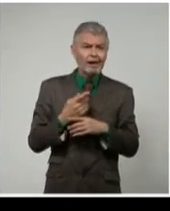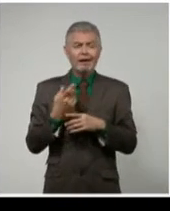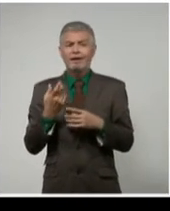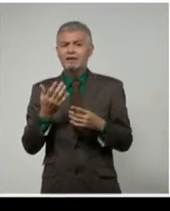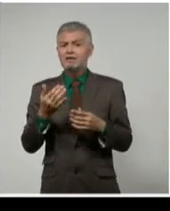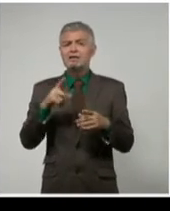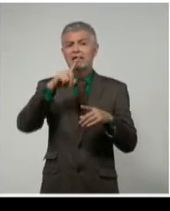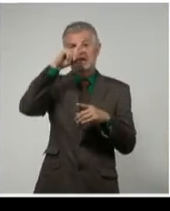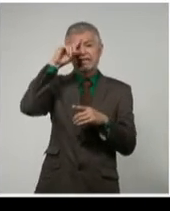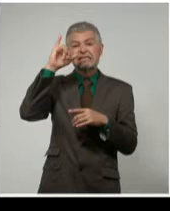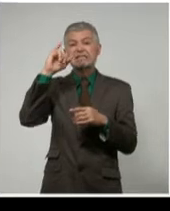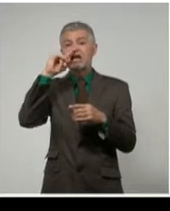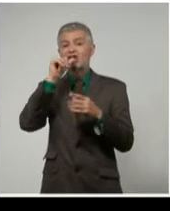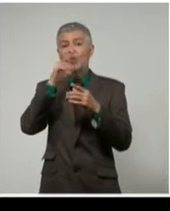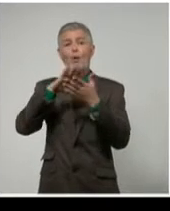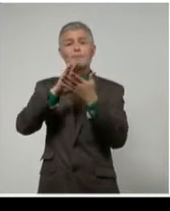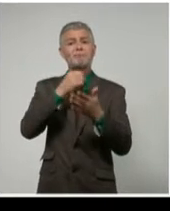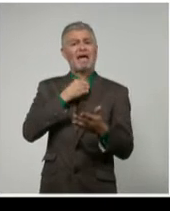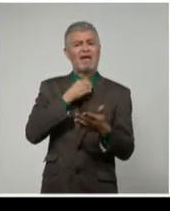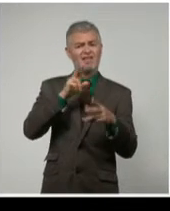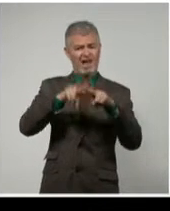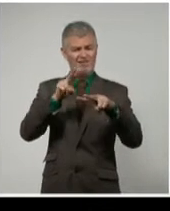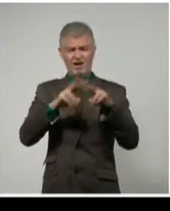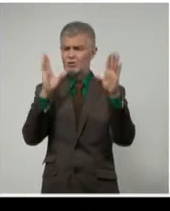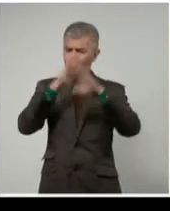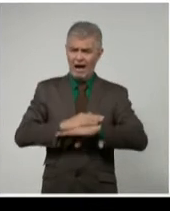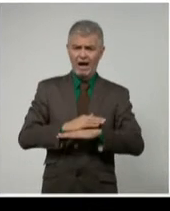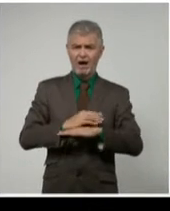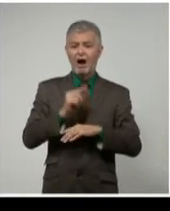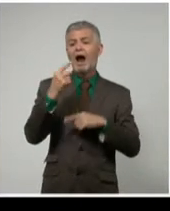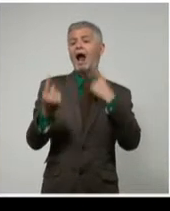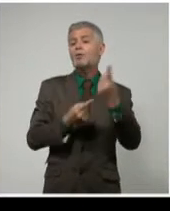personas que en determinado momento sintieron